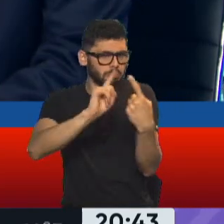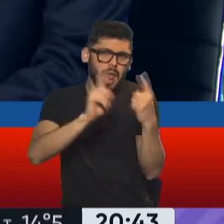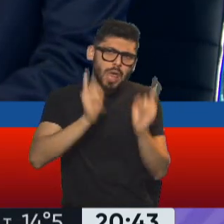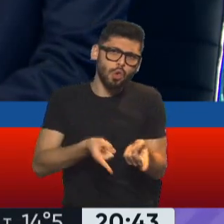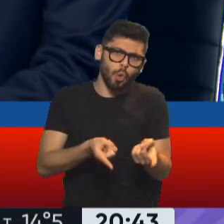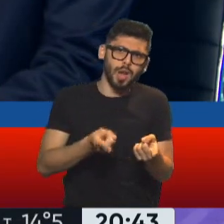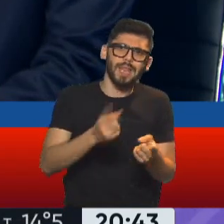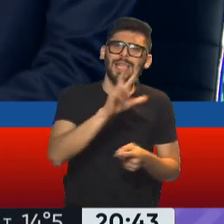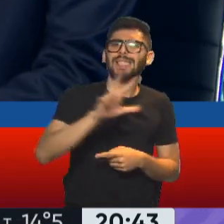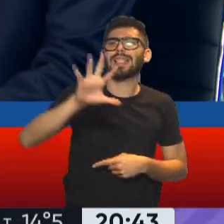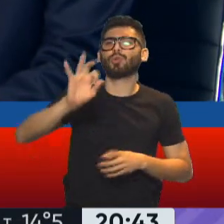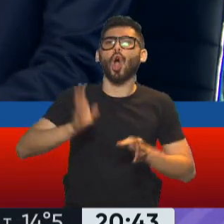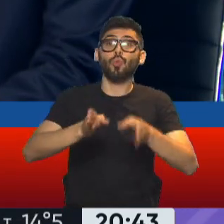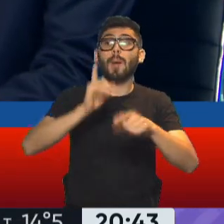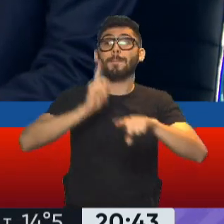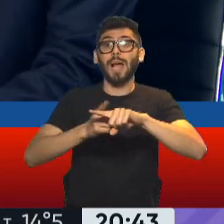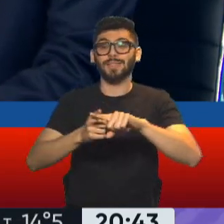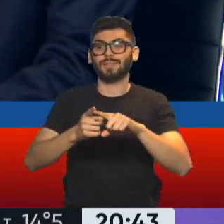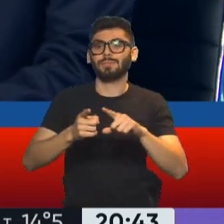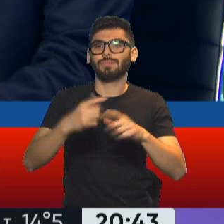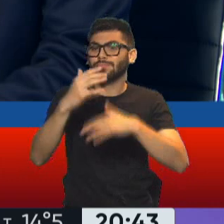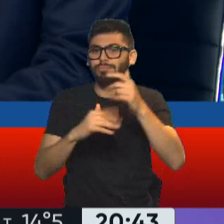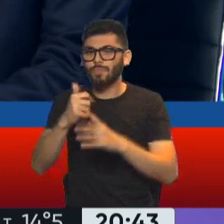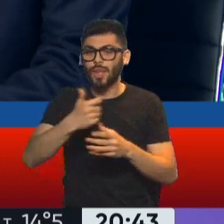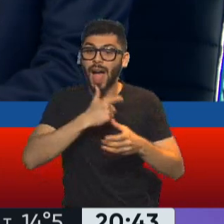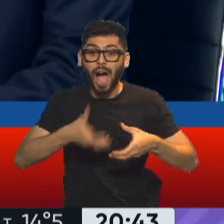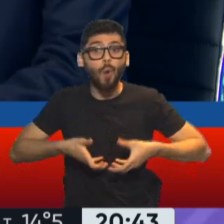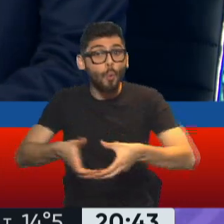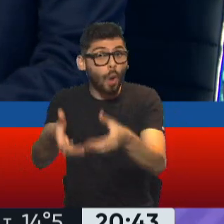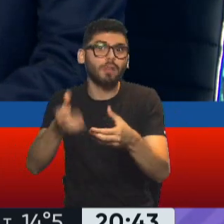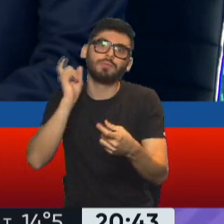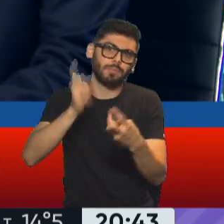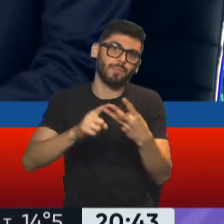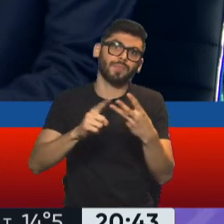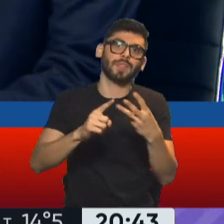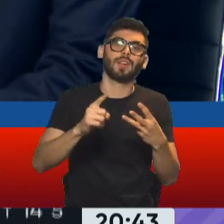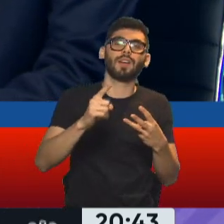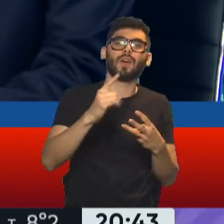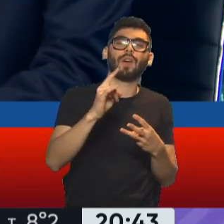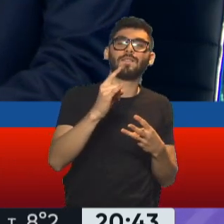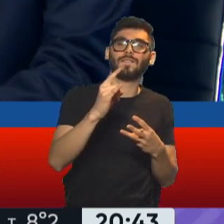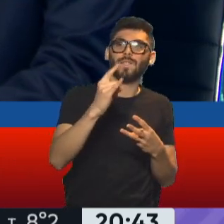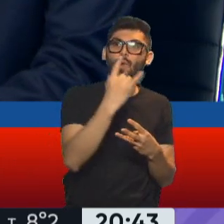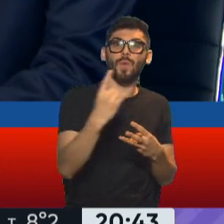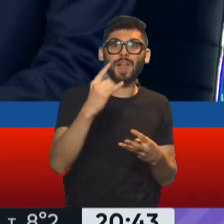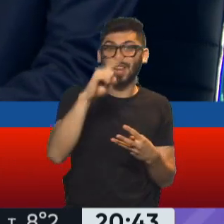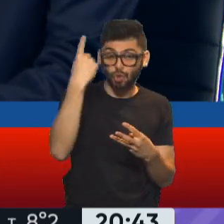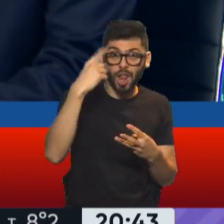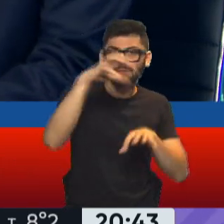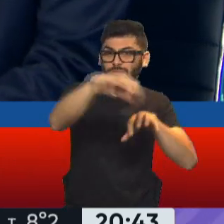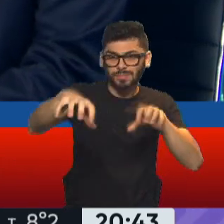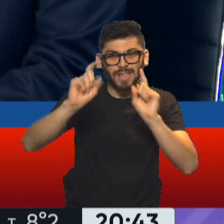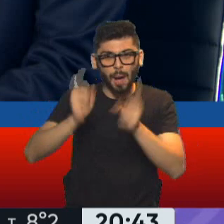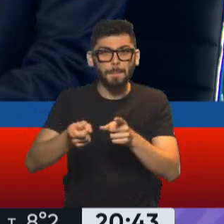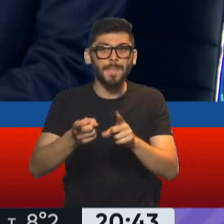de saneamiento, que son obras de agua y de cloacas, más de 70 obras en universidades nacionales, más de 270 obras en